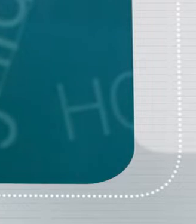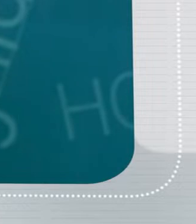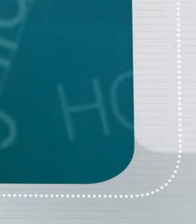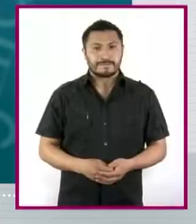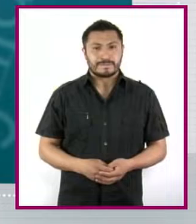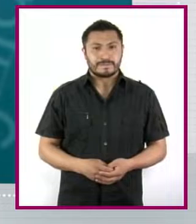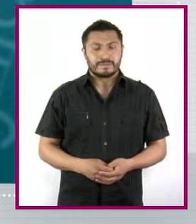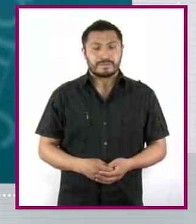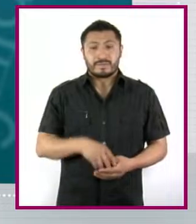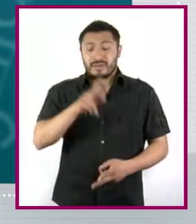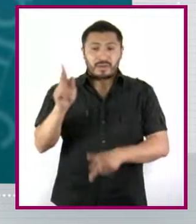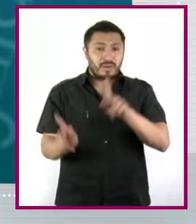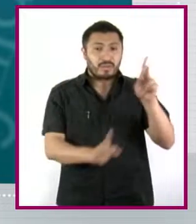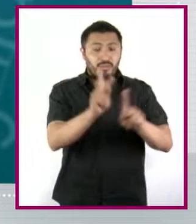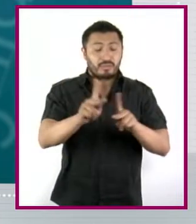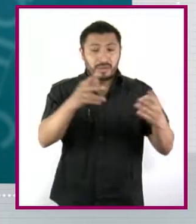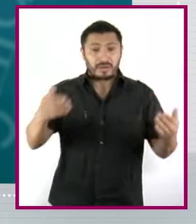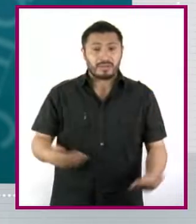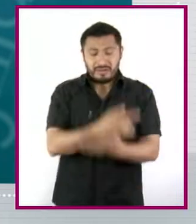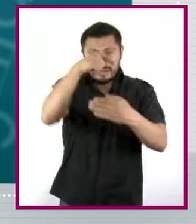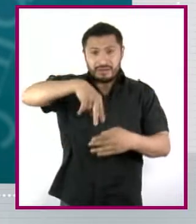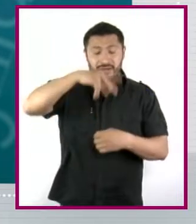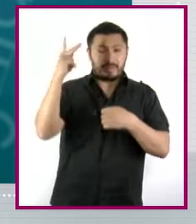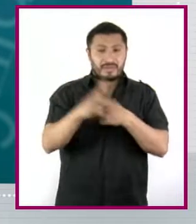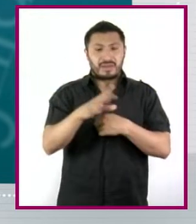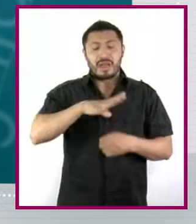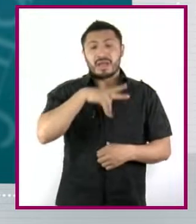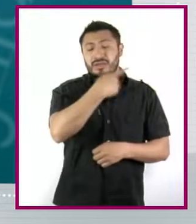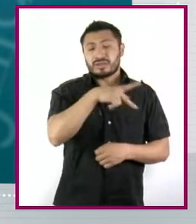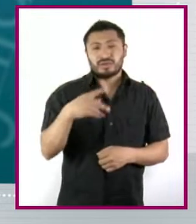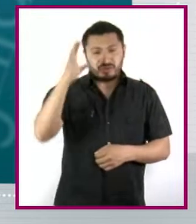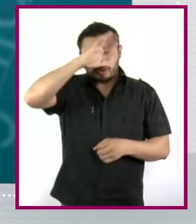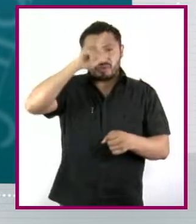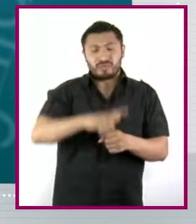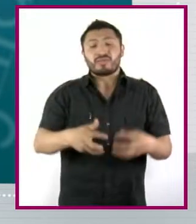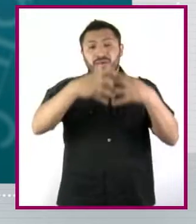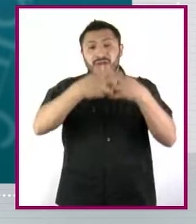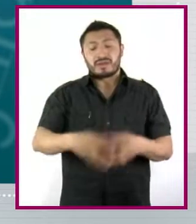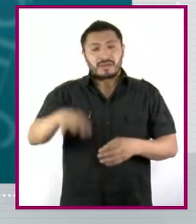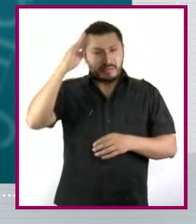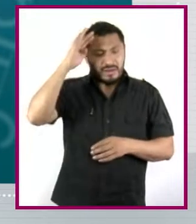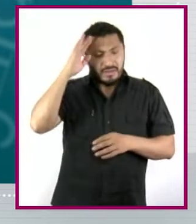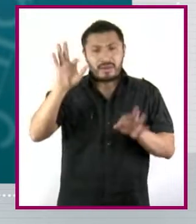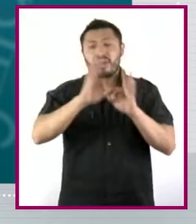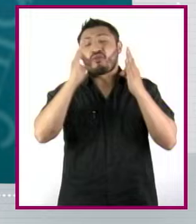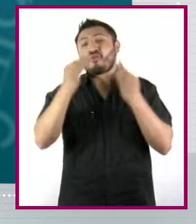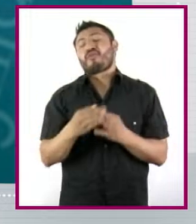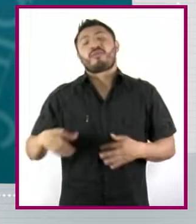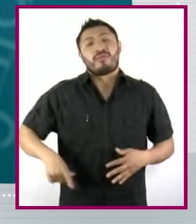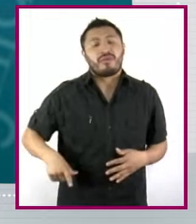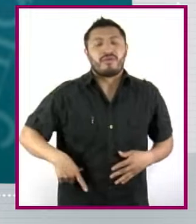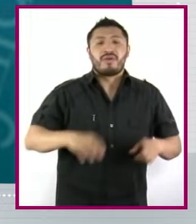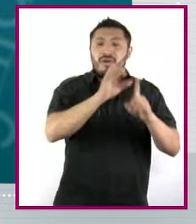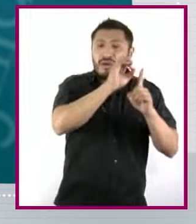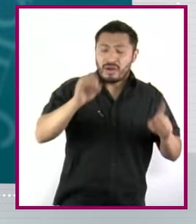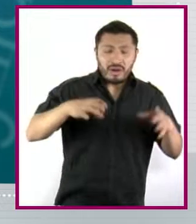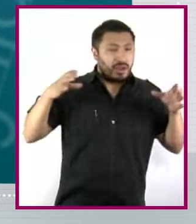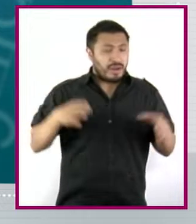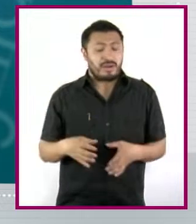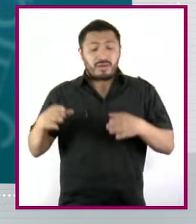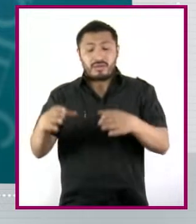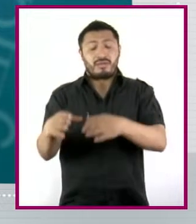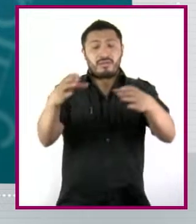Los pueblos originarios de nuestro país tienen sus propias culturas, sistemas de pensamiento, formas de gobierno y organización